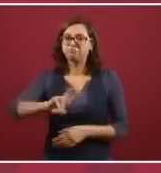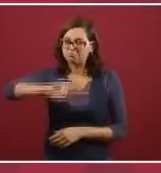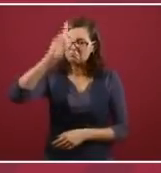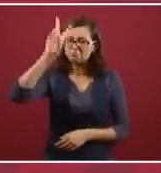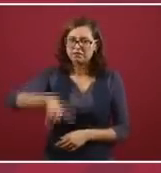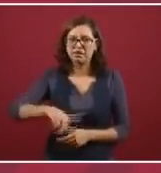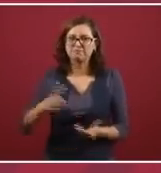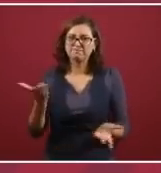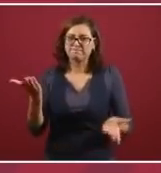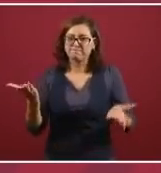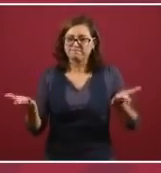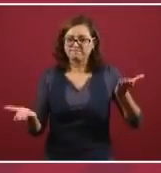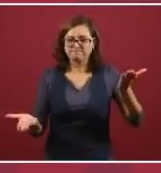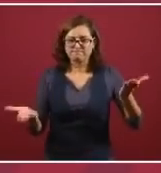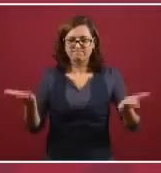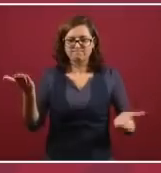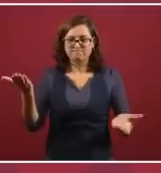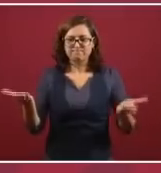equilibrio y